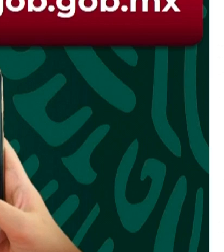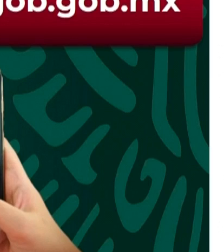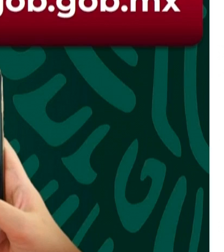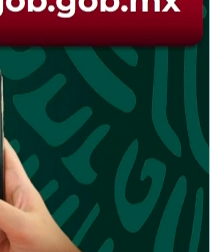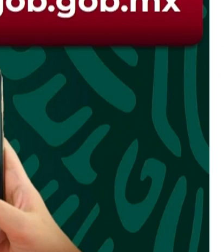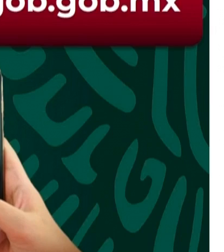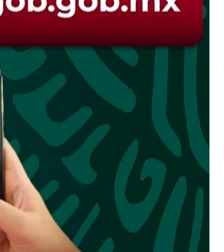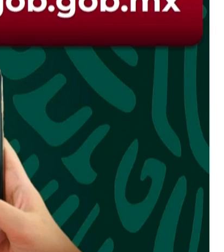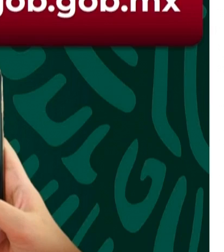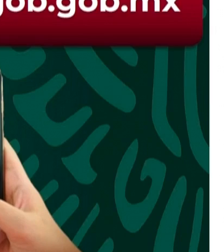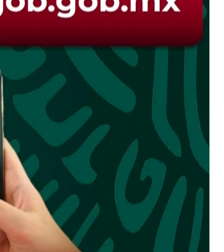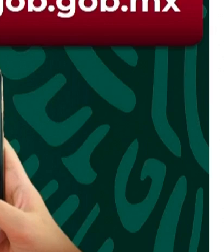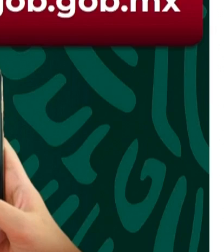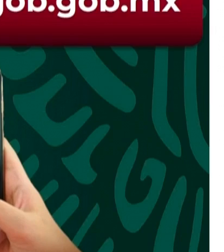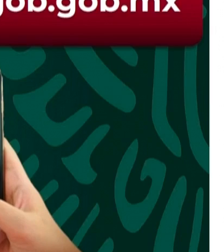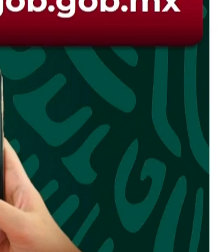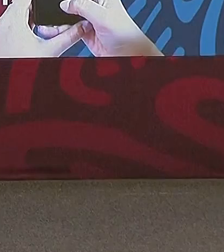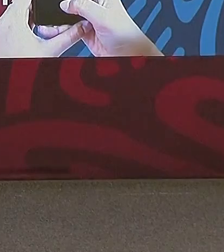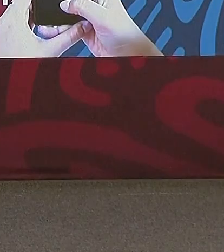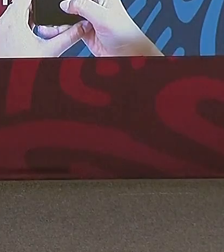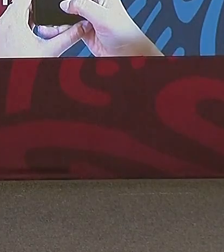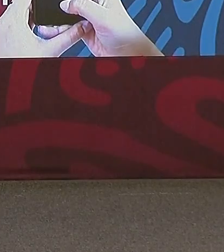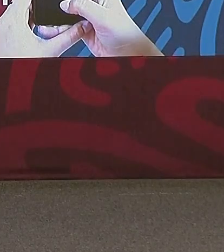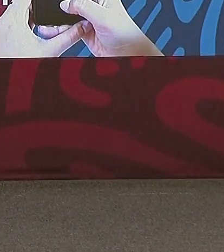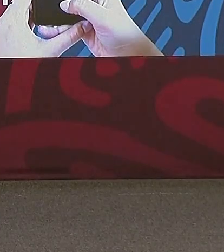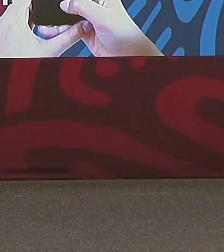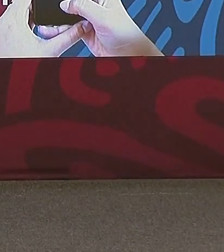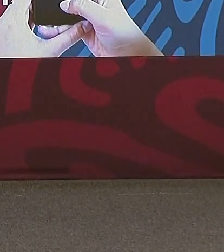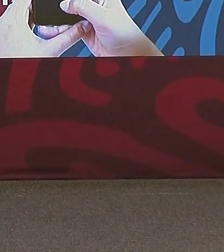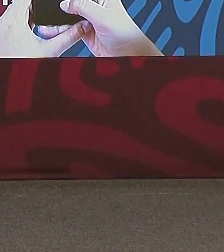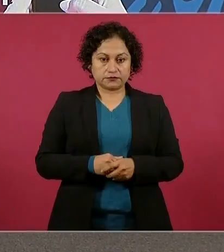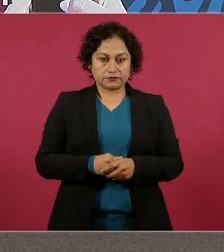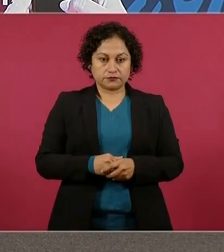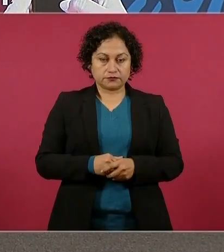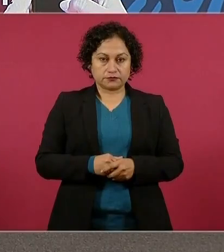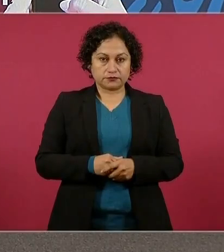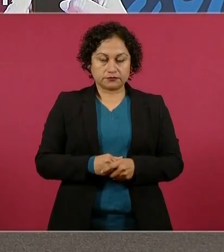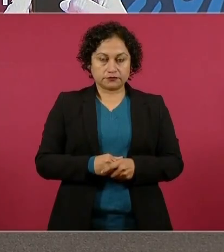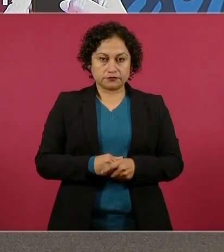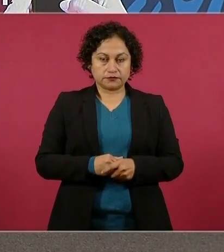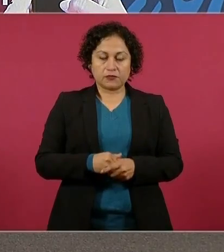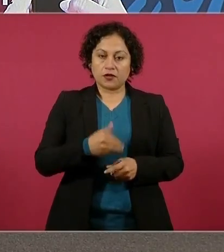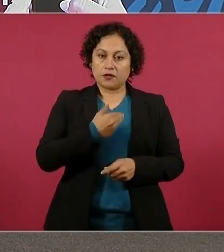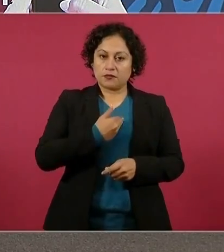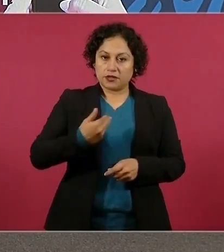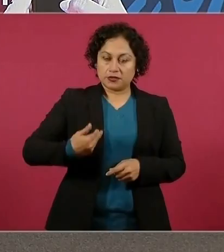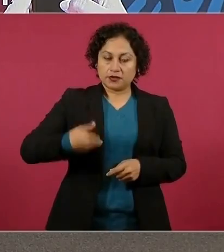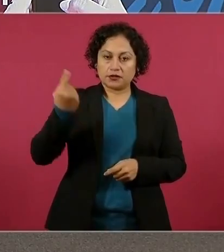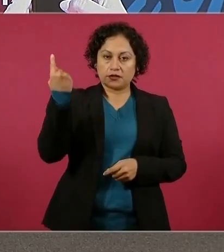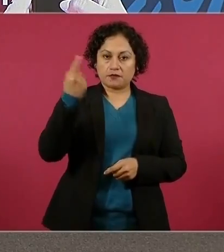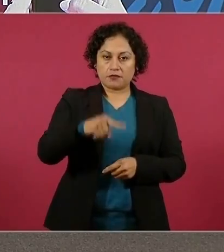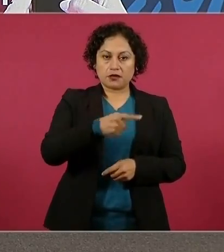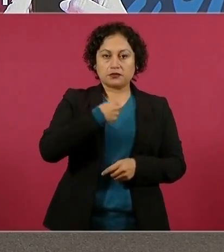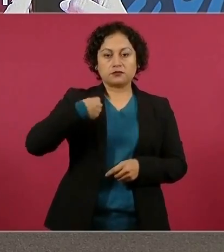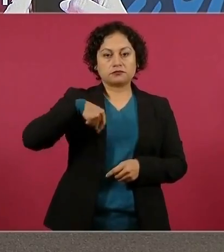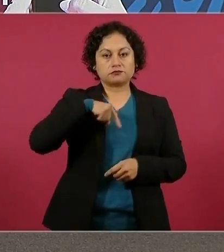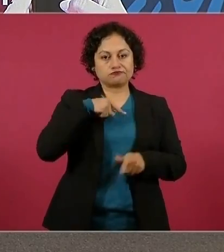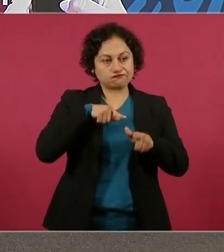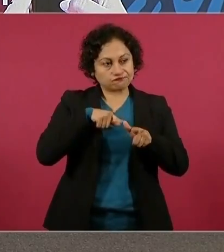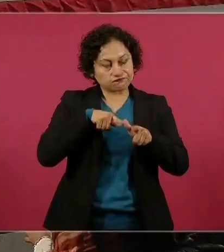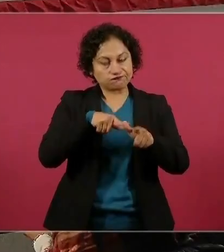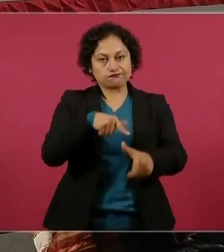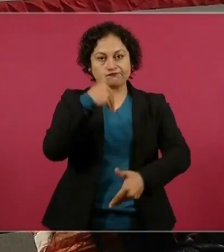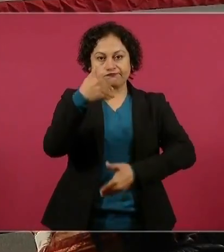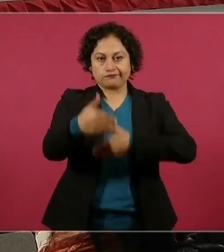esfuerzo mayúsculo y por las indicaciones del presidente vamos a continuar hasta concluir con